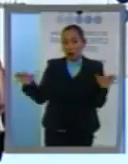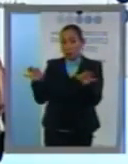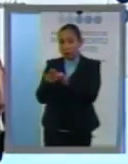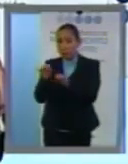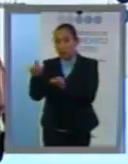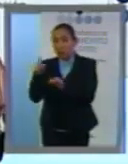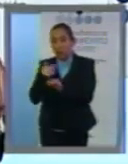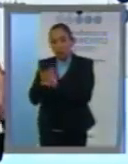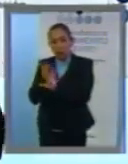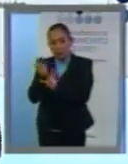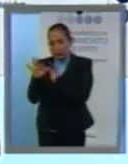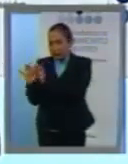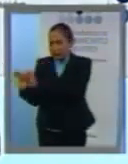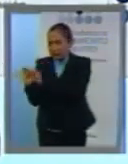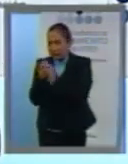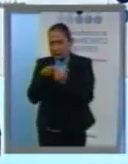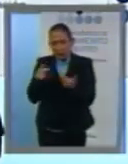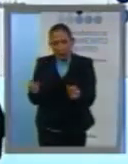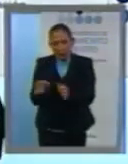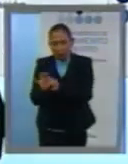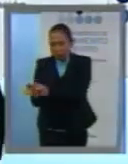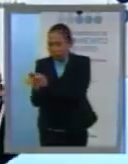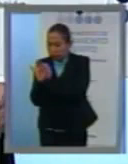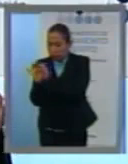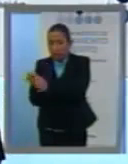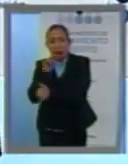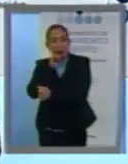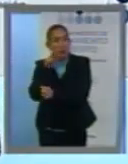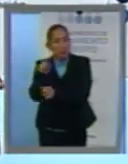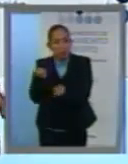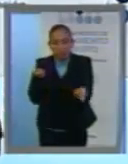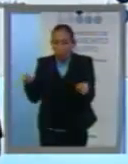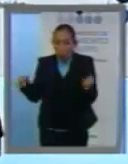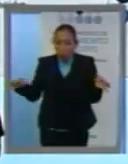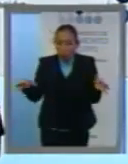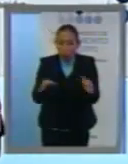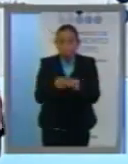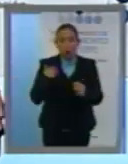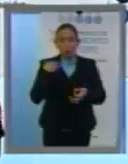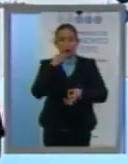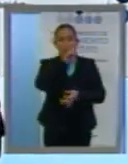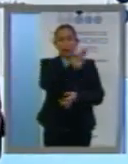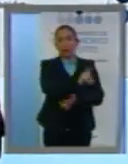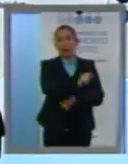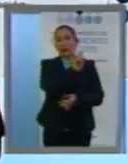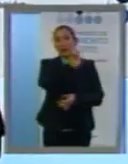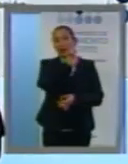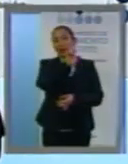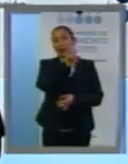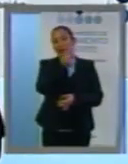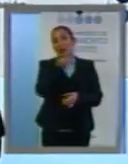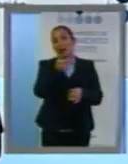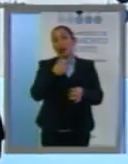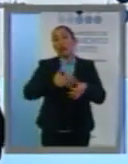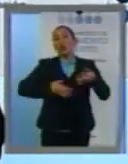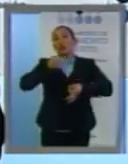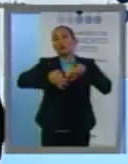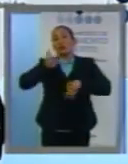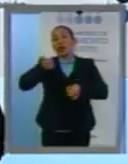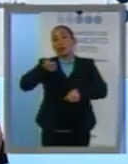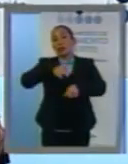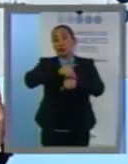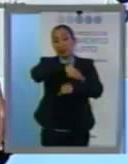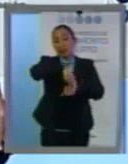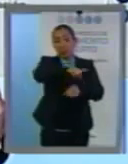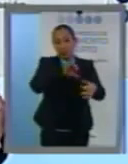vinculación muy estrecha. Y así como esto, tendremos la misma coordinación con el Tribunal Federal de Justicia Administrativa, en cuanto a ponernos de acuerdo,